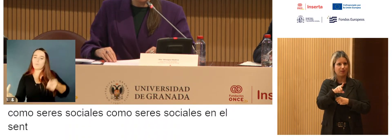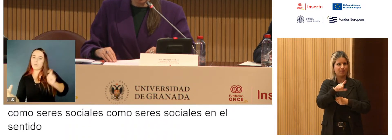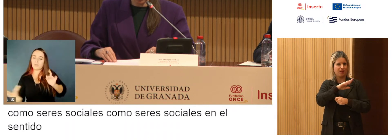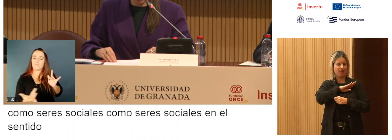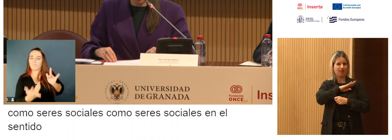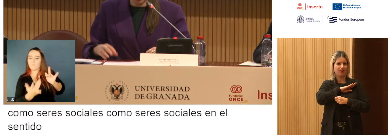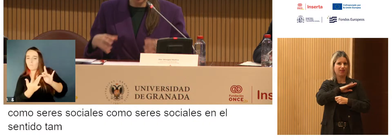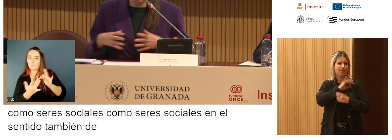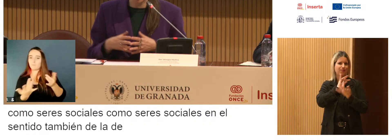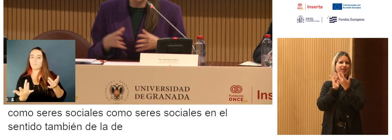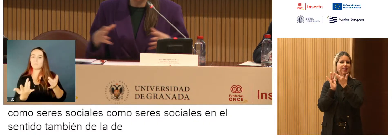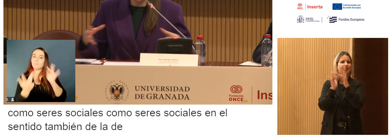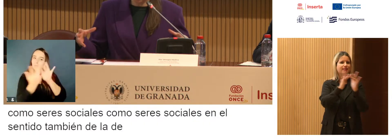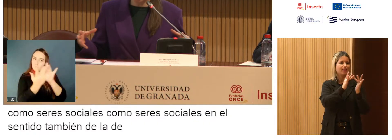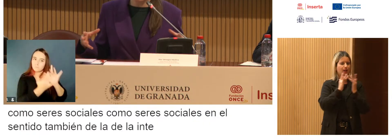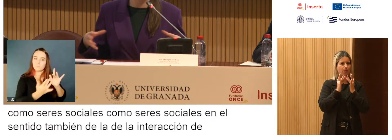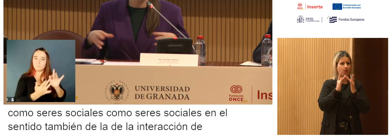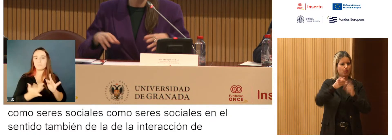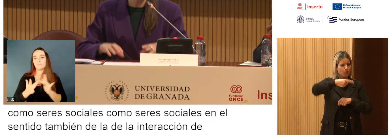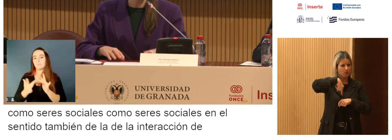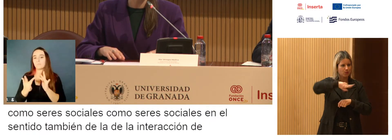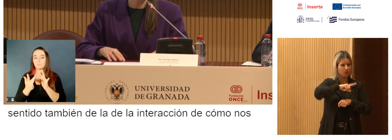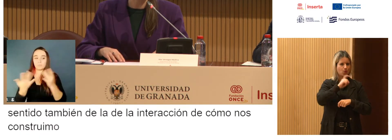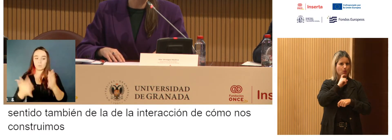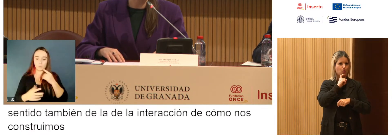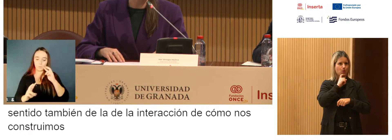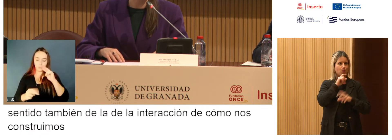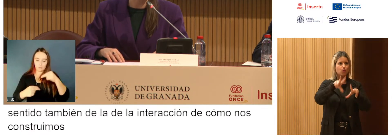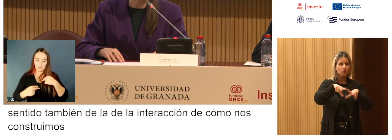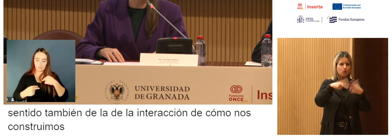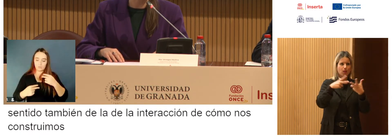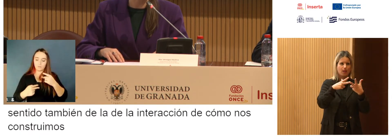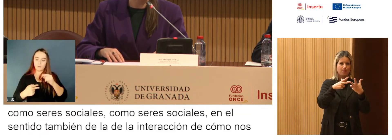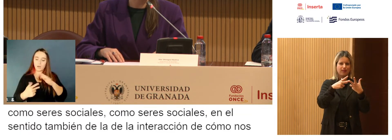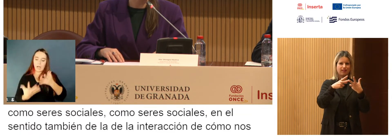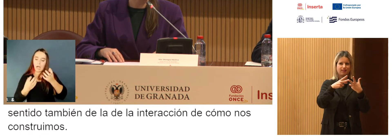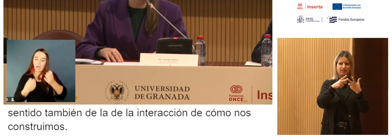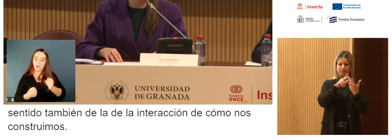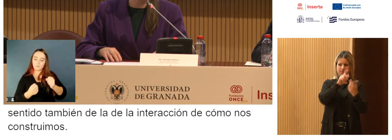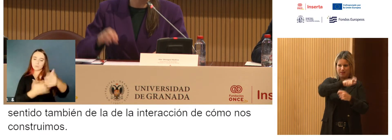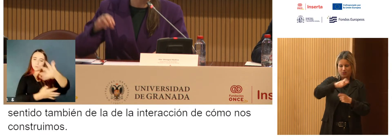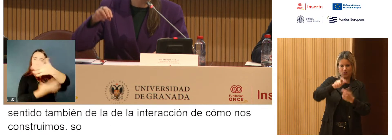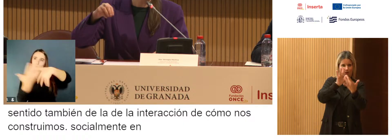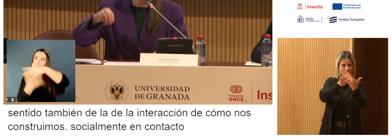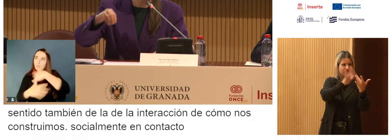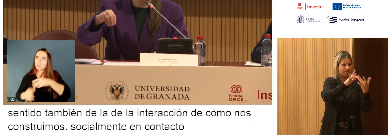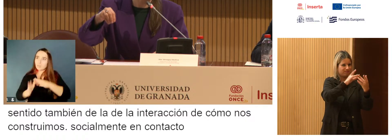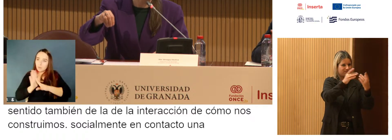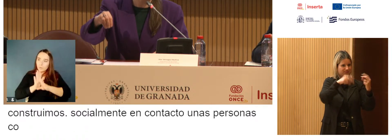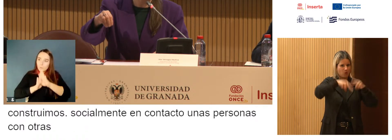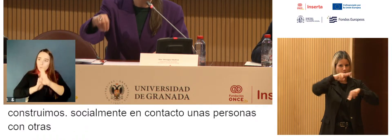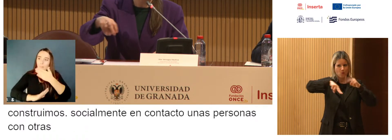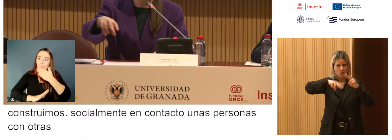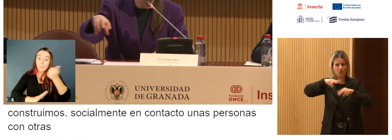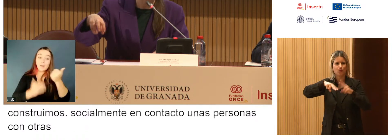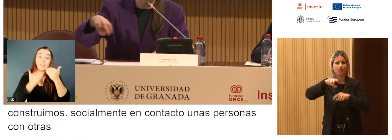la interacción, de cómo nos construimos socialmente en contacto unas personas con otras, desde ese